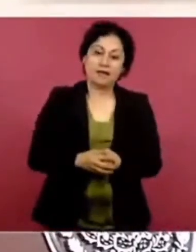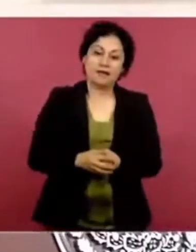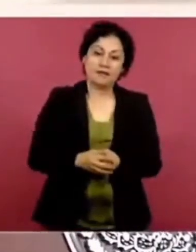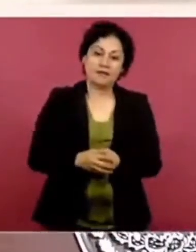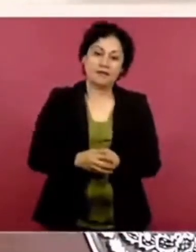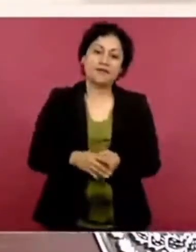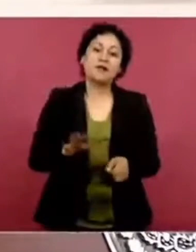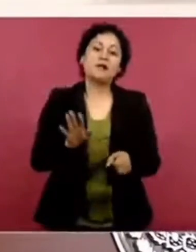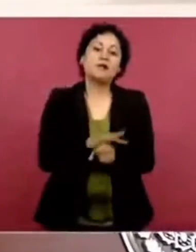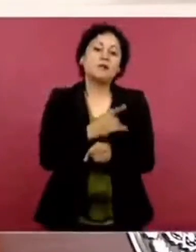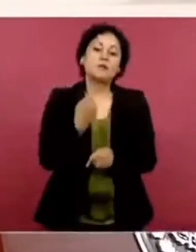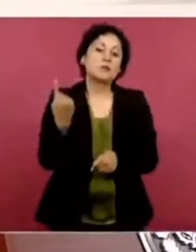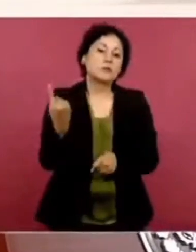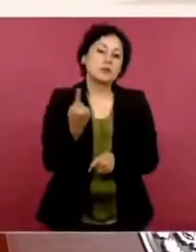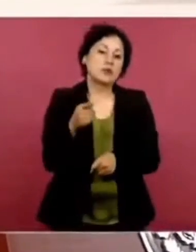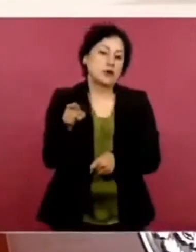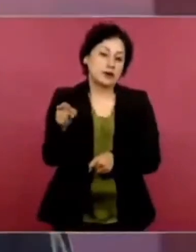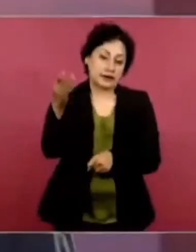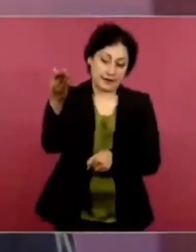era la continuidad